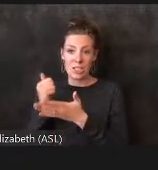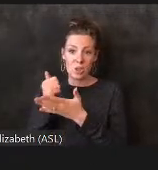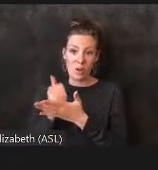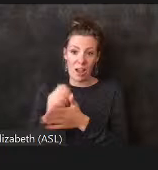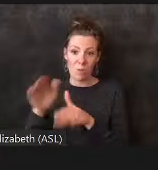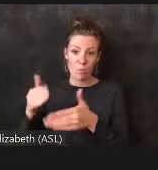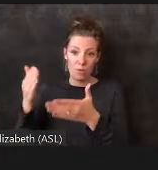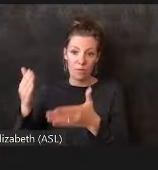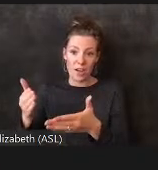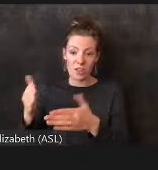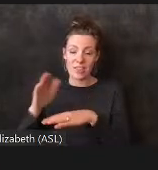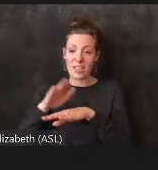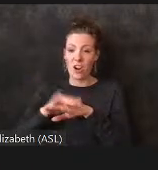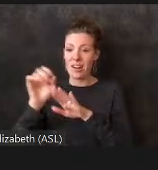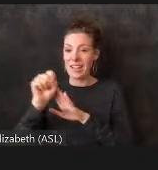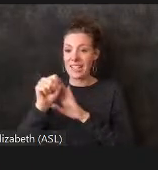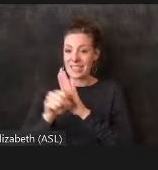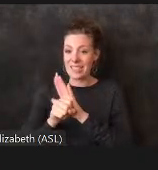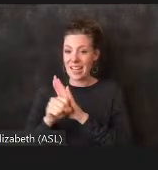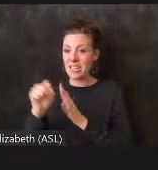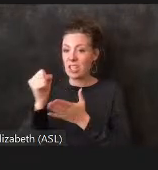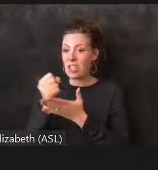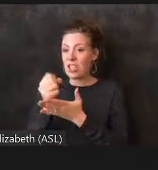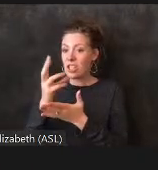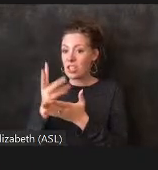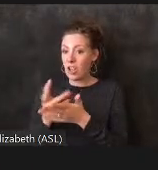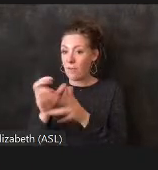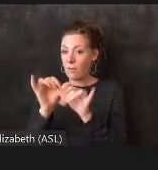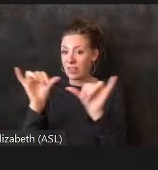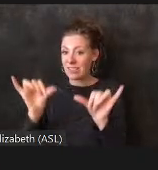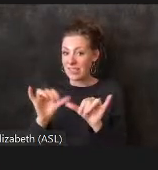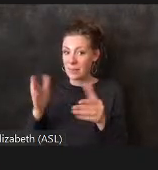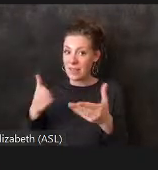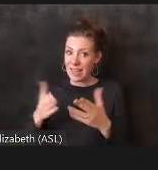de las vacunas, también